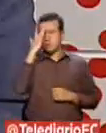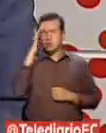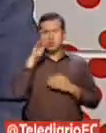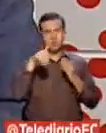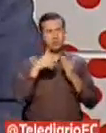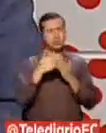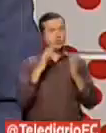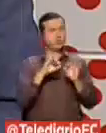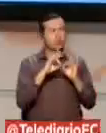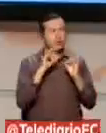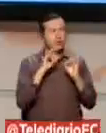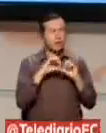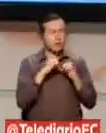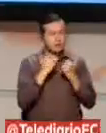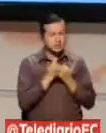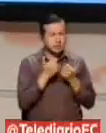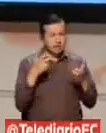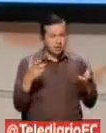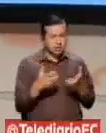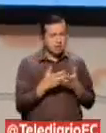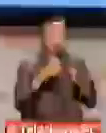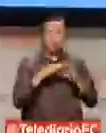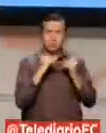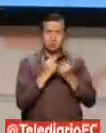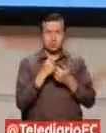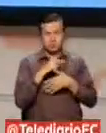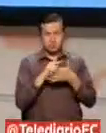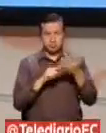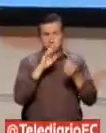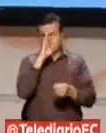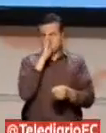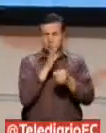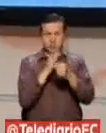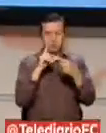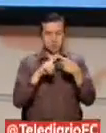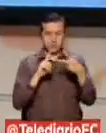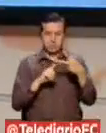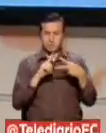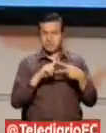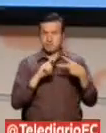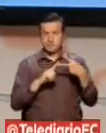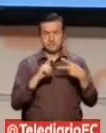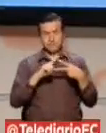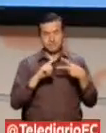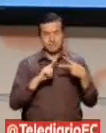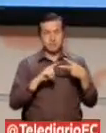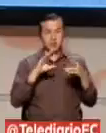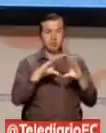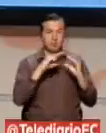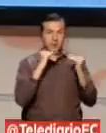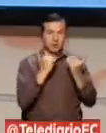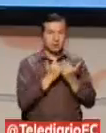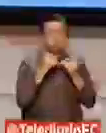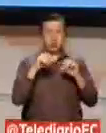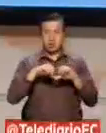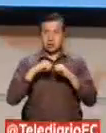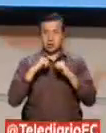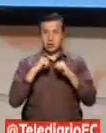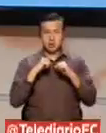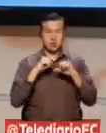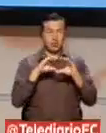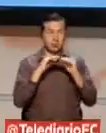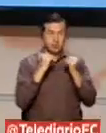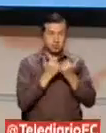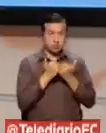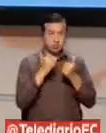hizo la Asamblea? Bueno, la comisión tuvo varios objetivos, ¿no? En principio, son dos ámbitos totalmente diferentes. La comisión y la Asamblea Nacional tienen una